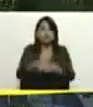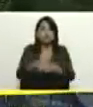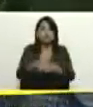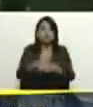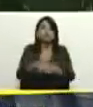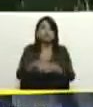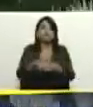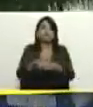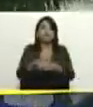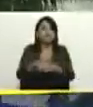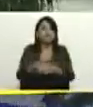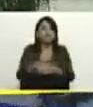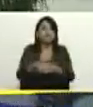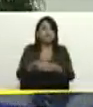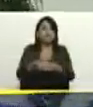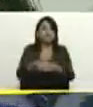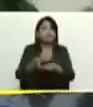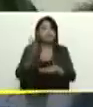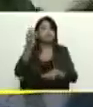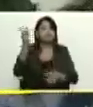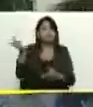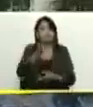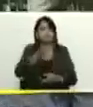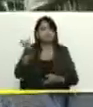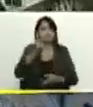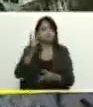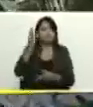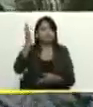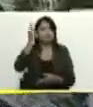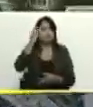supieron salirle al paso